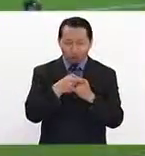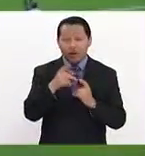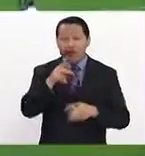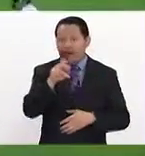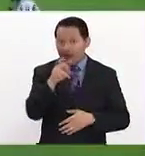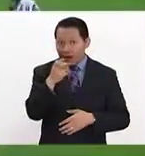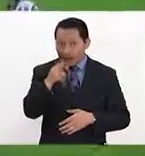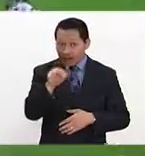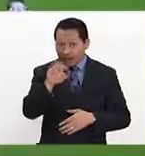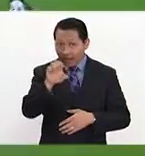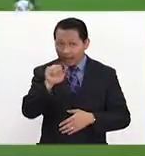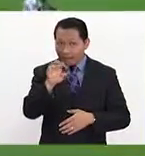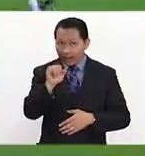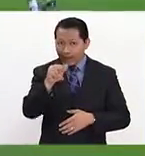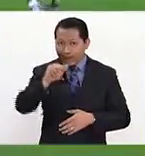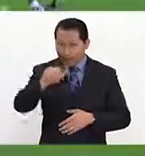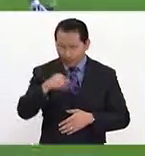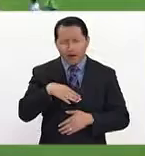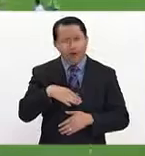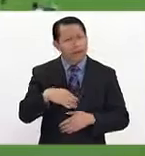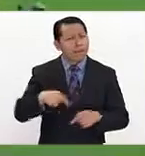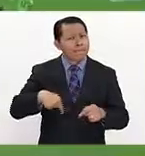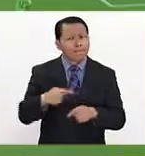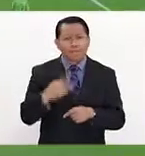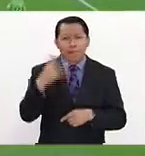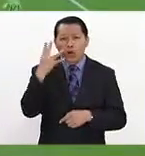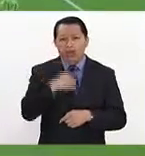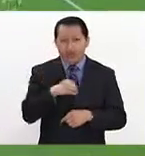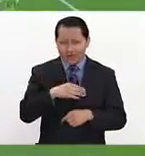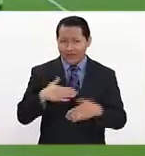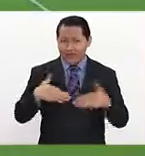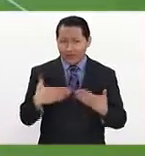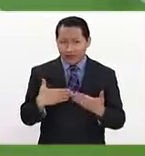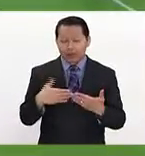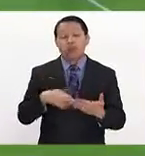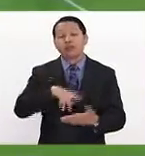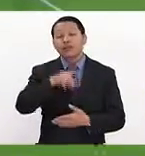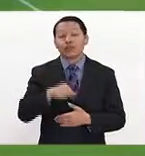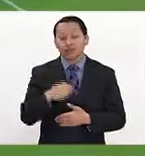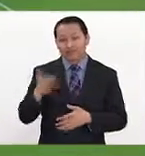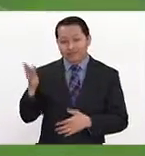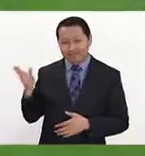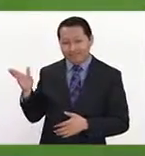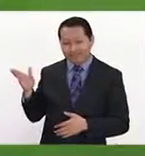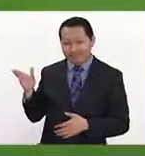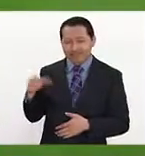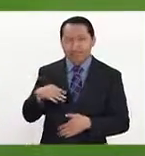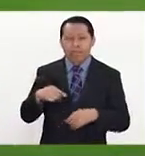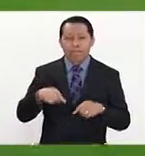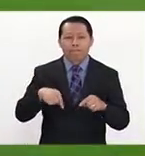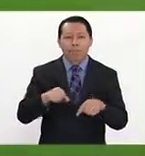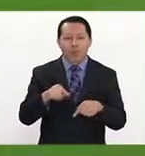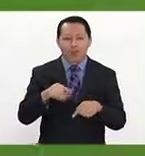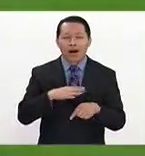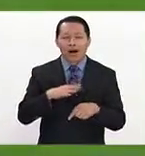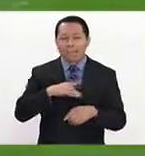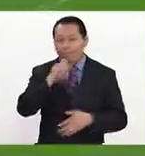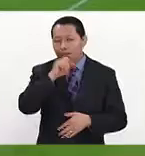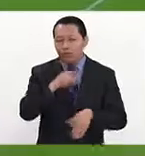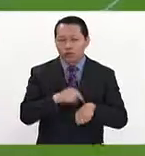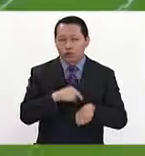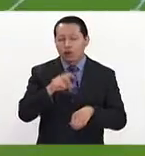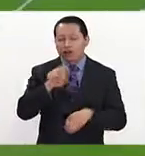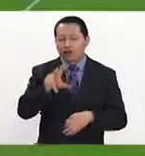Kevin Escamilla. Le pega bonito, se tiene confianza. Ya estaba el gol después. Vean nada más el toquecito de Abraham González. Esto al